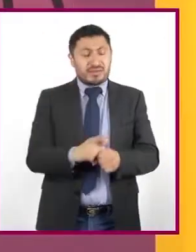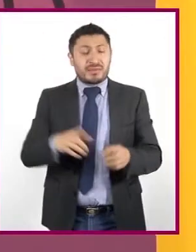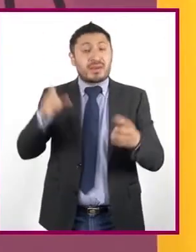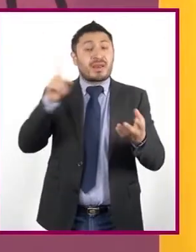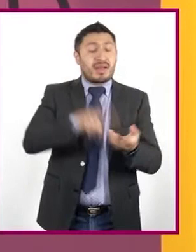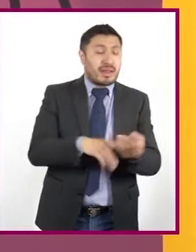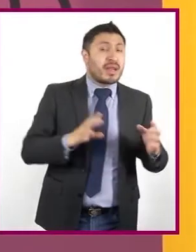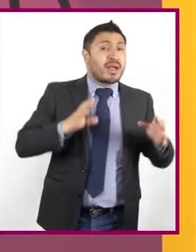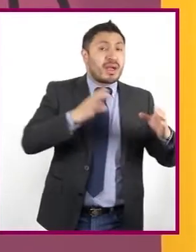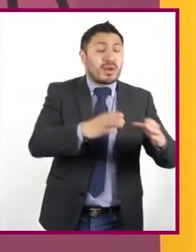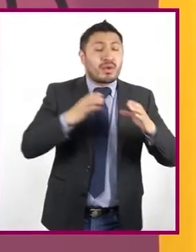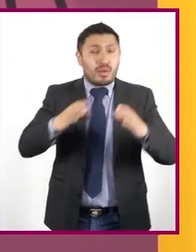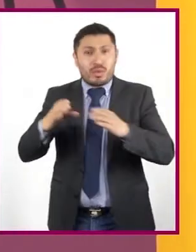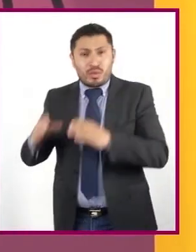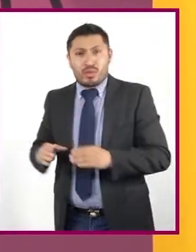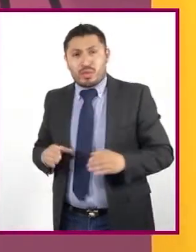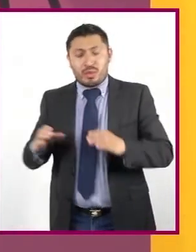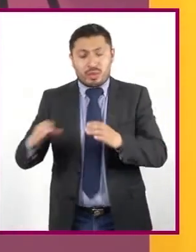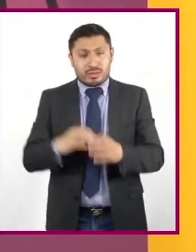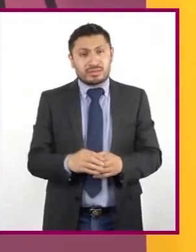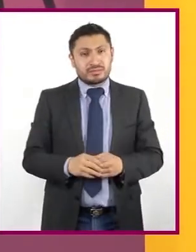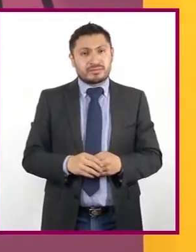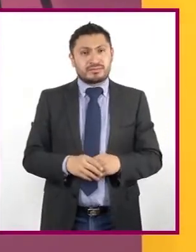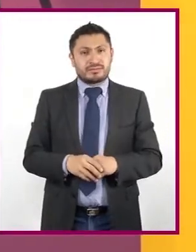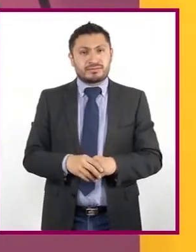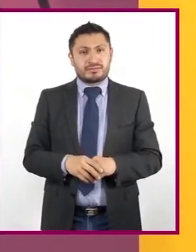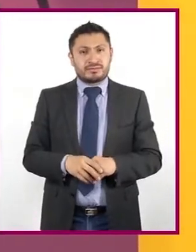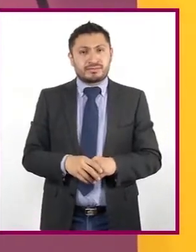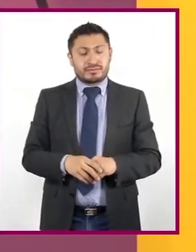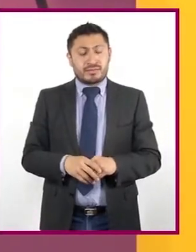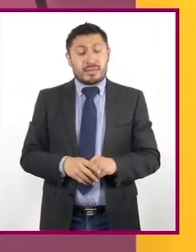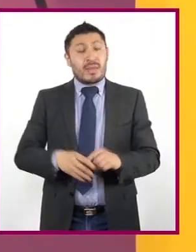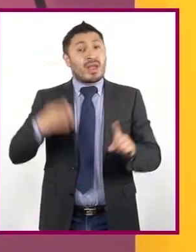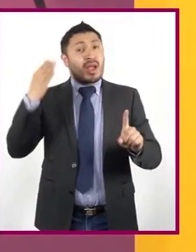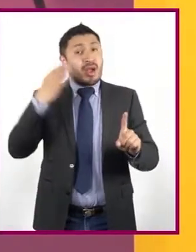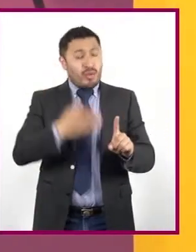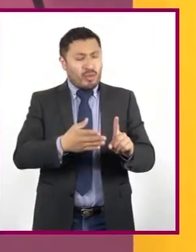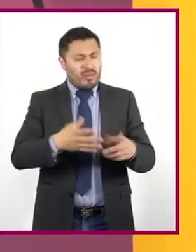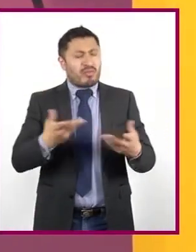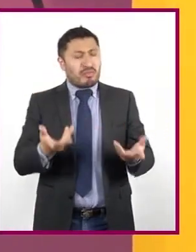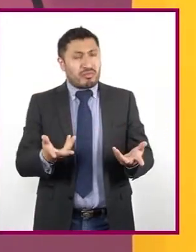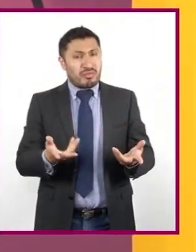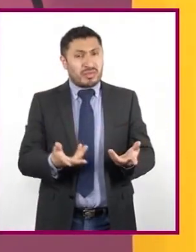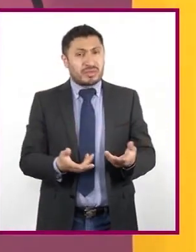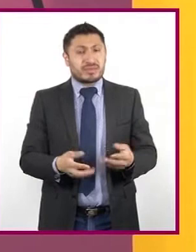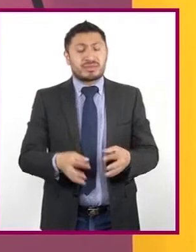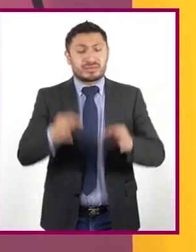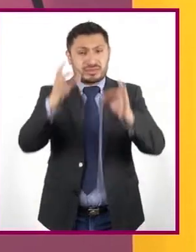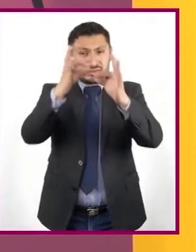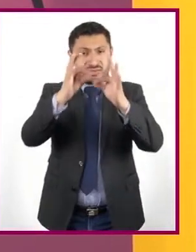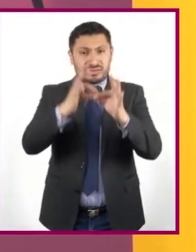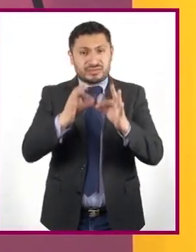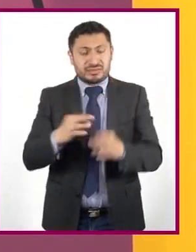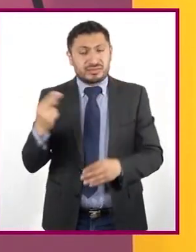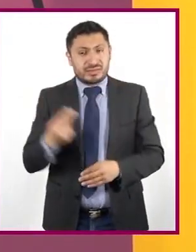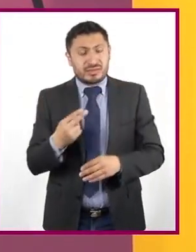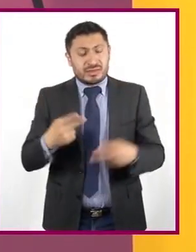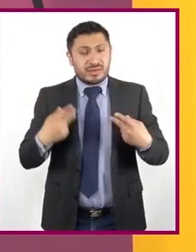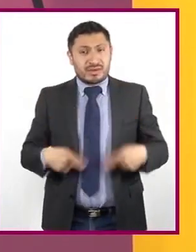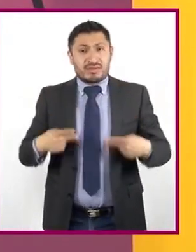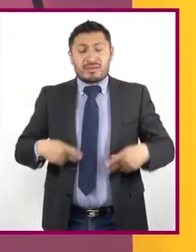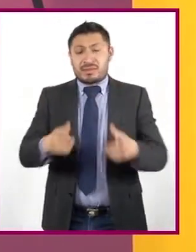comunidades. En entornos particulares, con el fin de satisfacer las necesidades de las personas y los